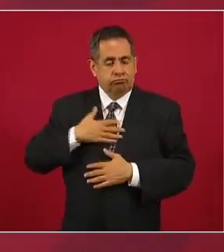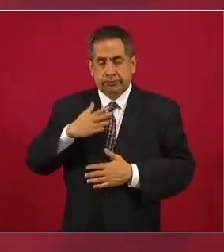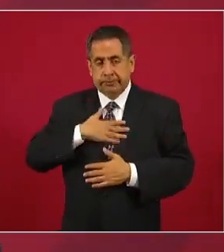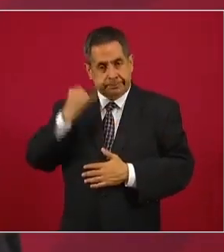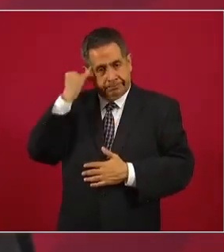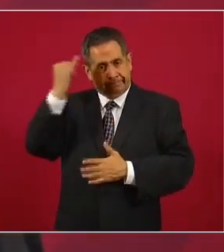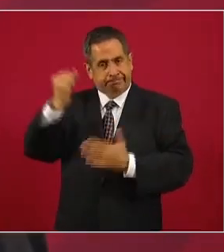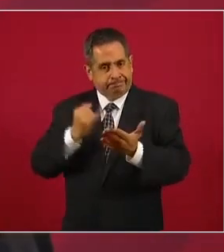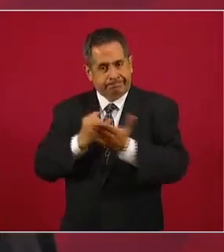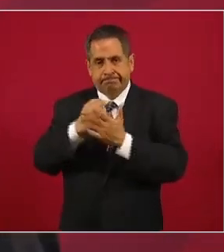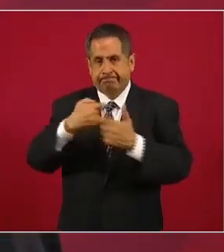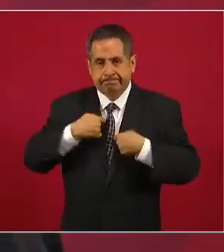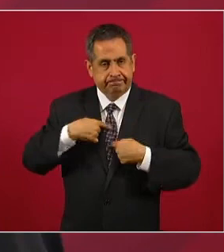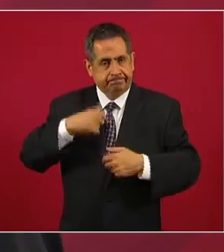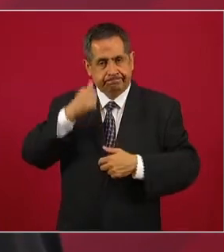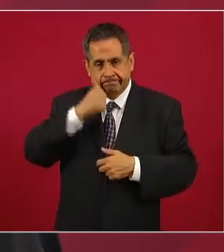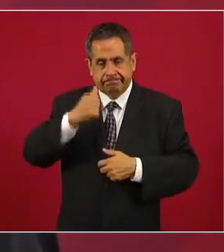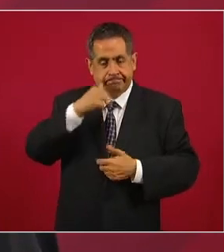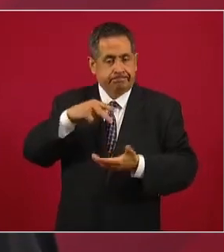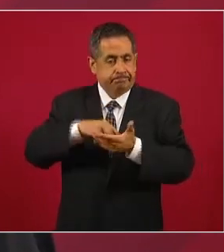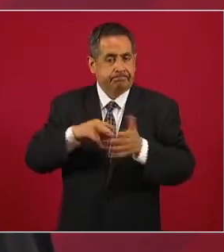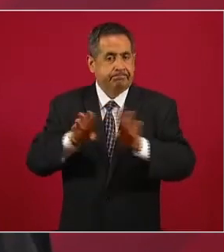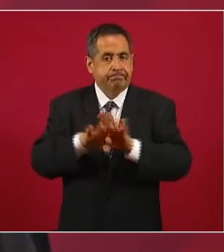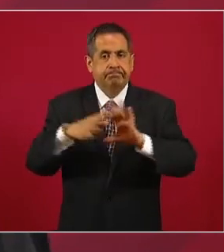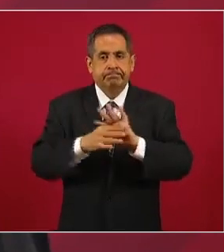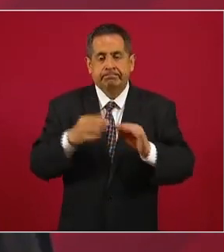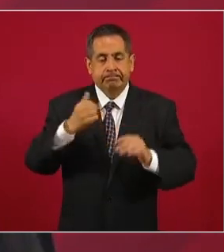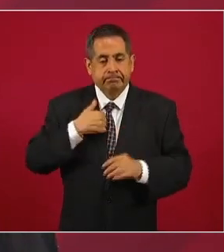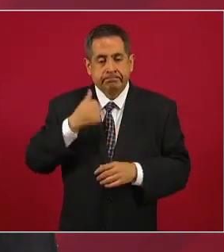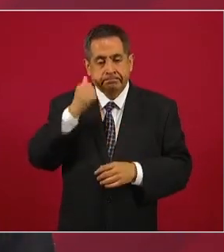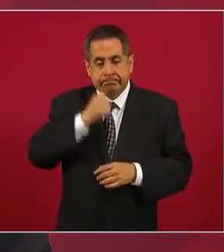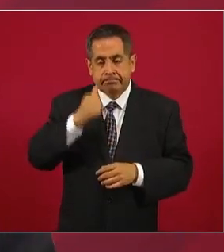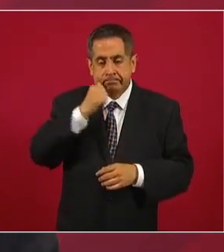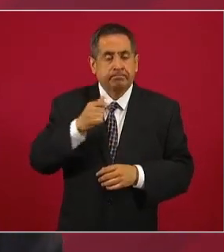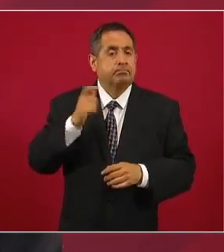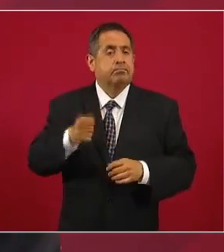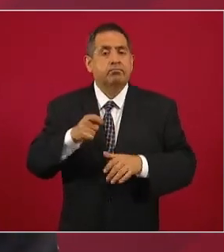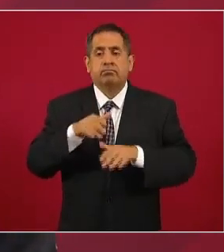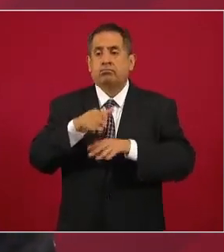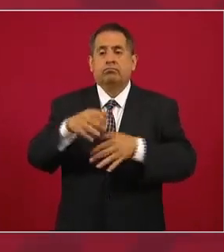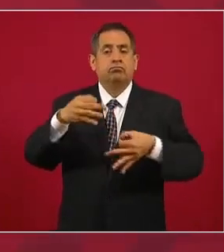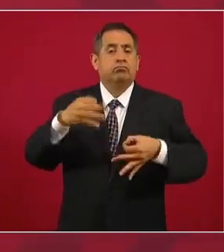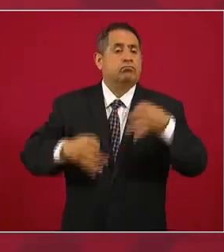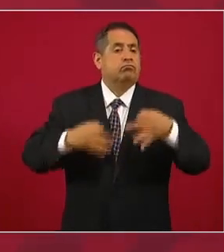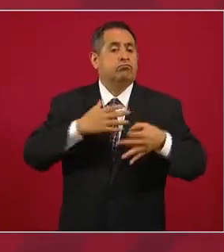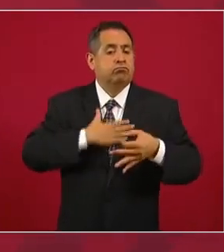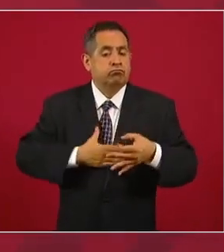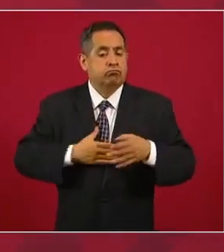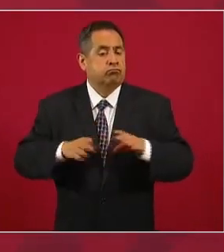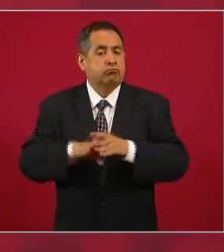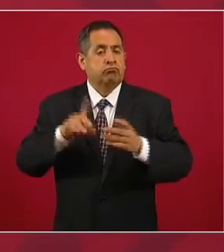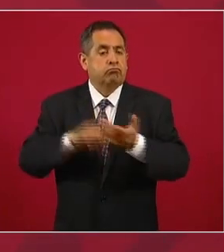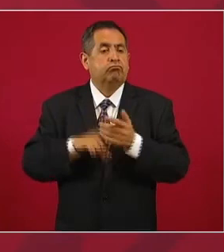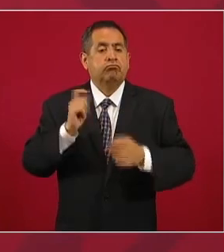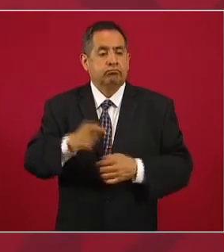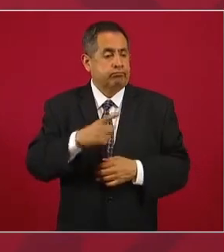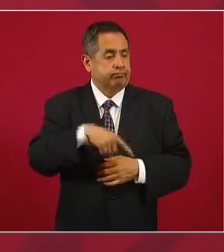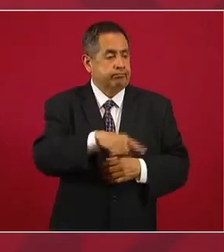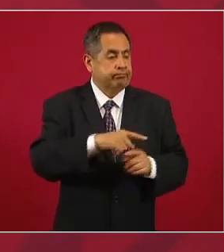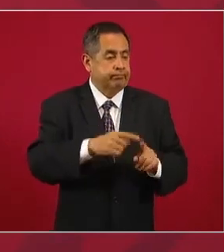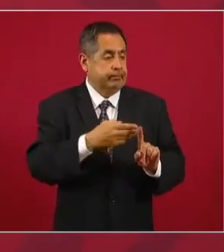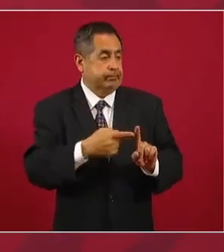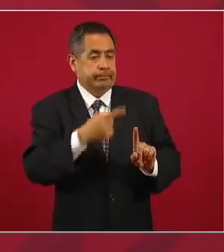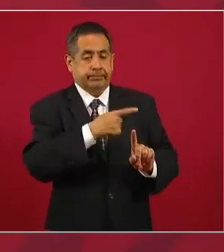sostenido siempre sobre este tema, en el sentido de que en el terreno de la justicia se puede castigar los errores